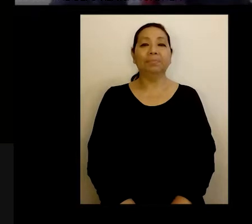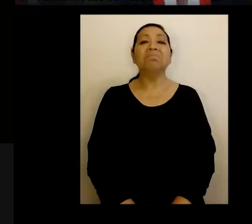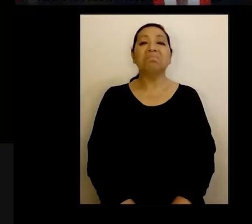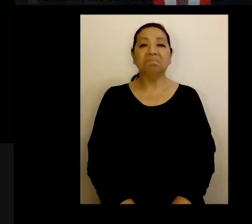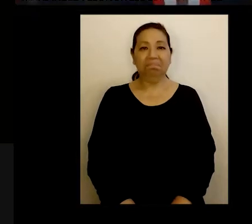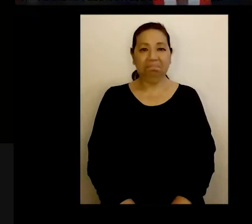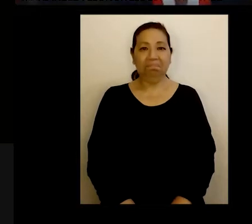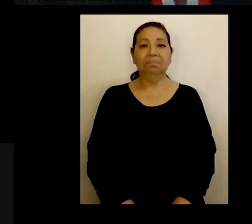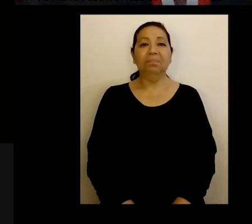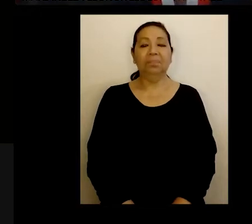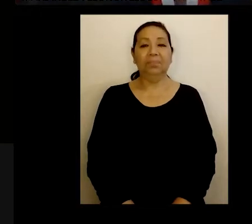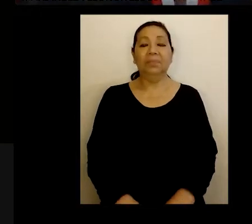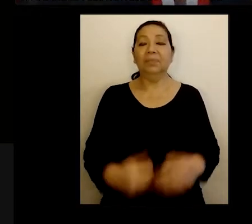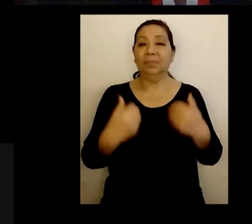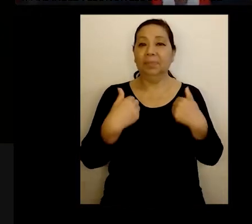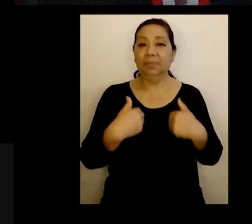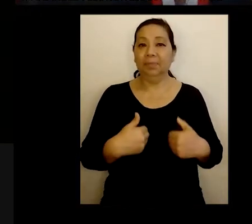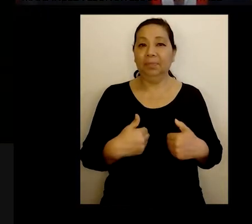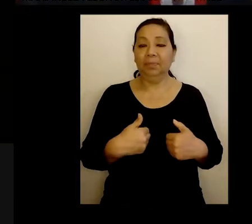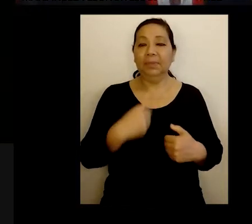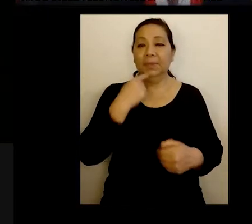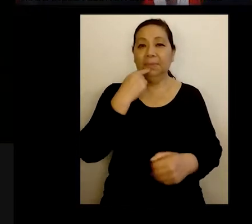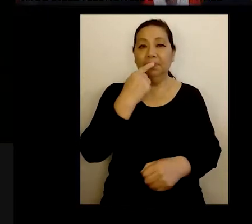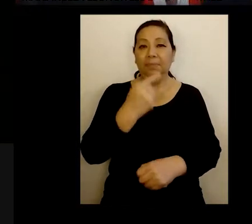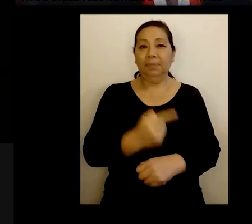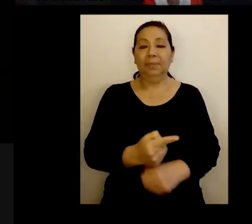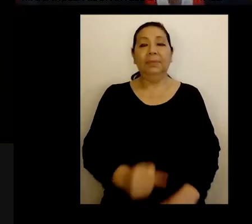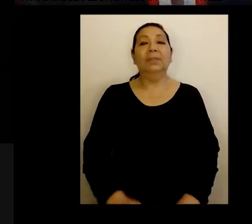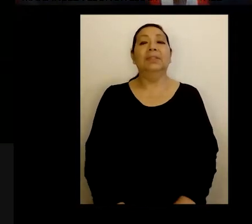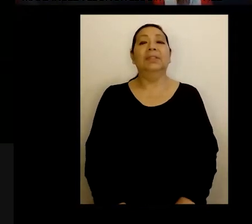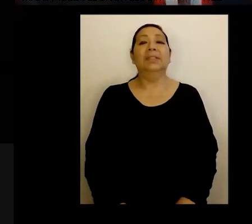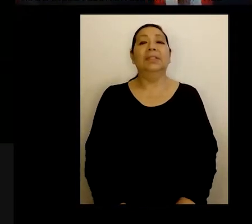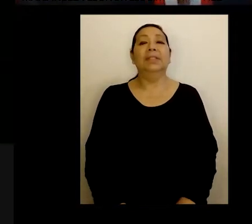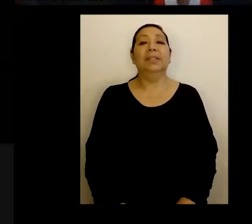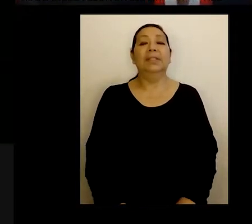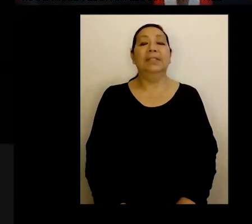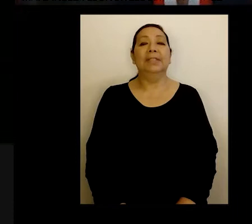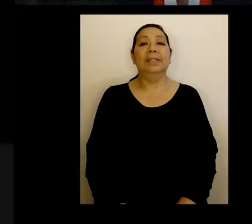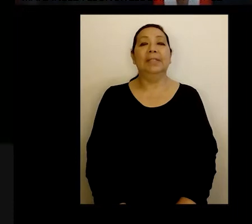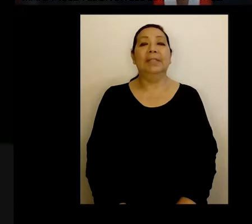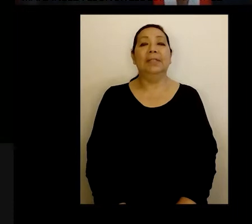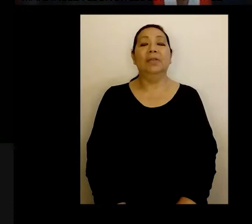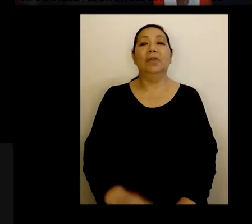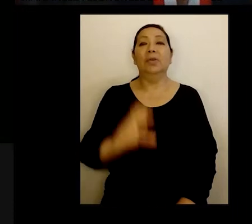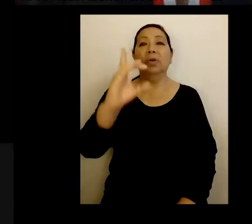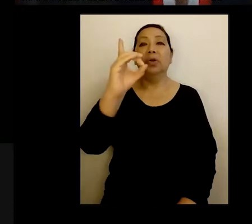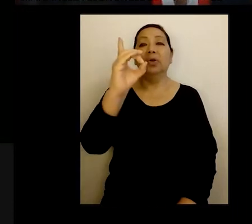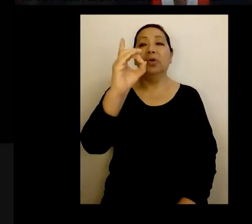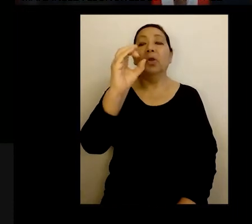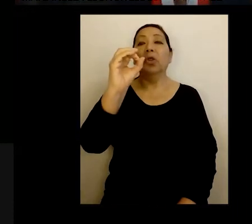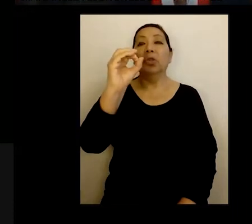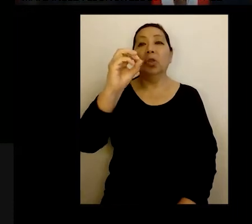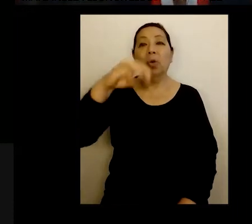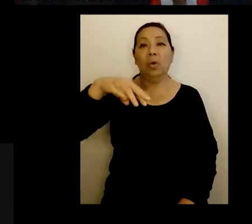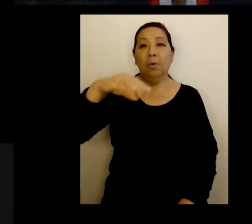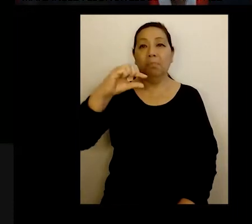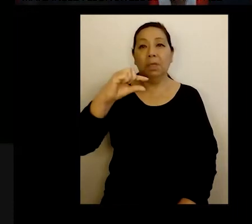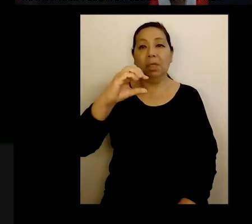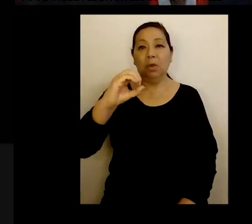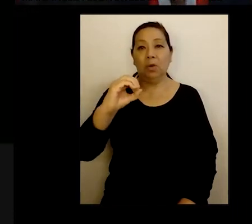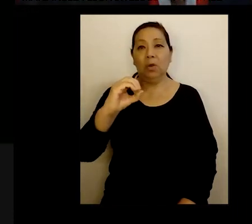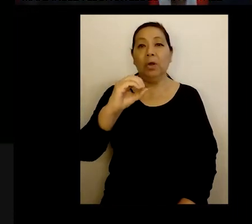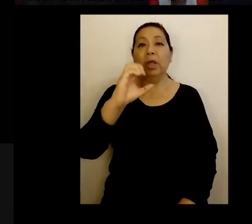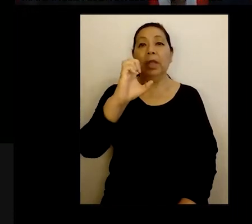Muy bien. Abogado de la parte demandante, Domingo Escobedo, ¿puede hacer uso de la